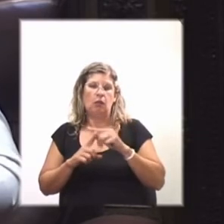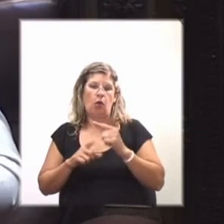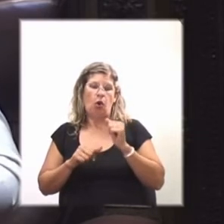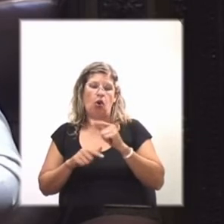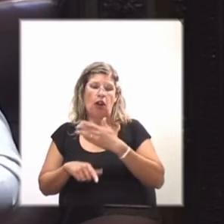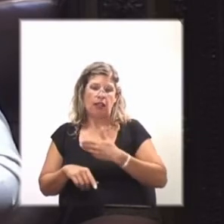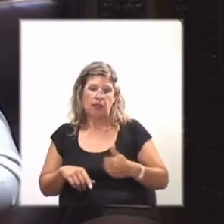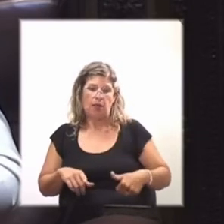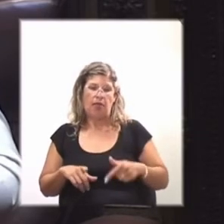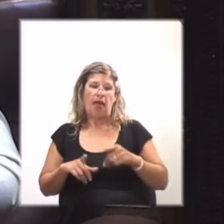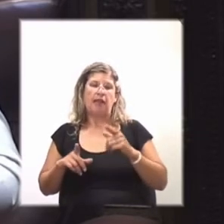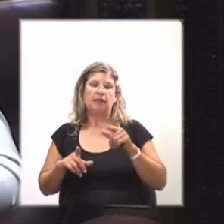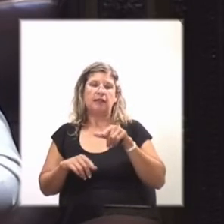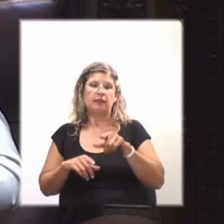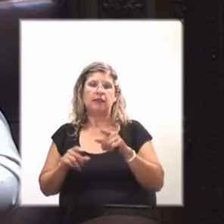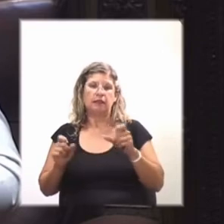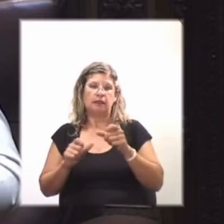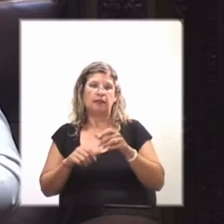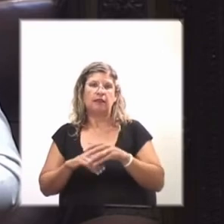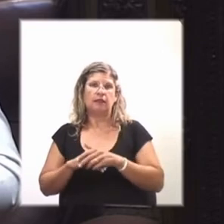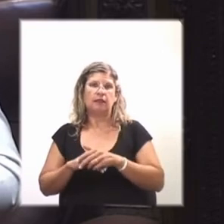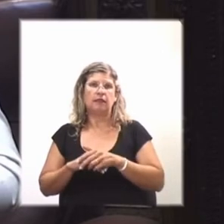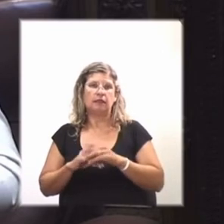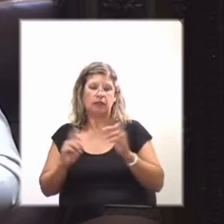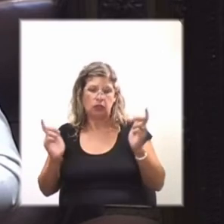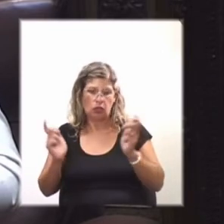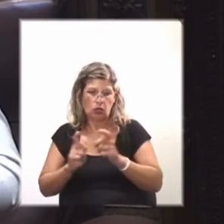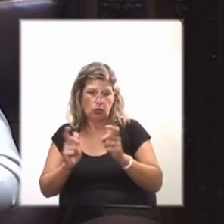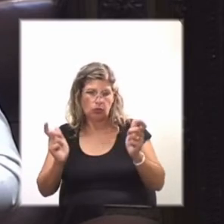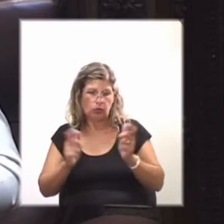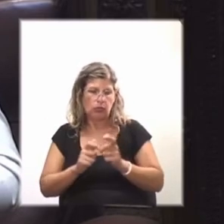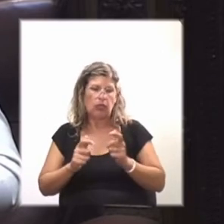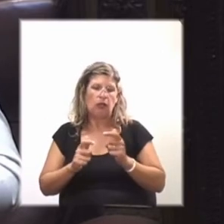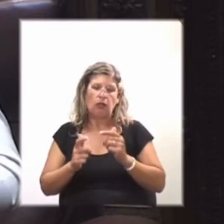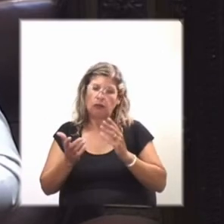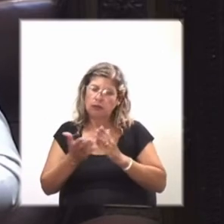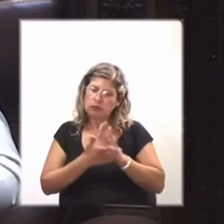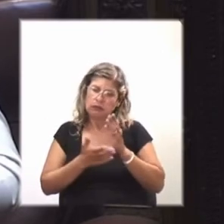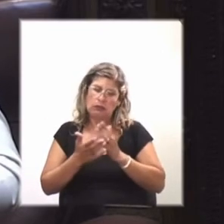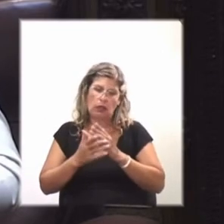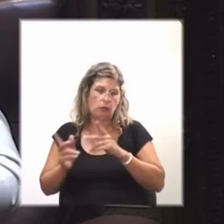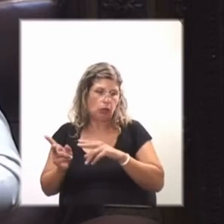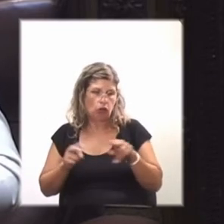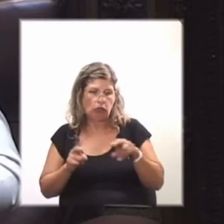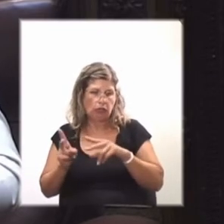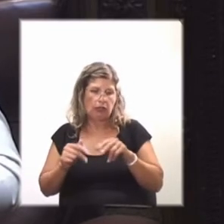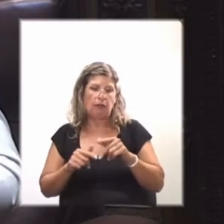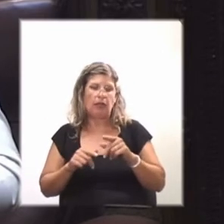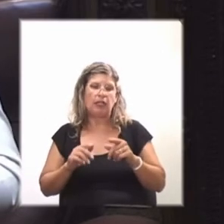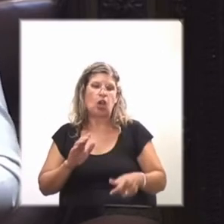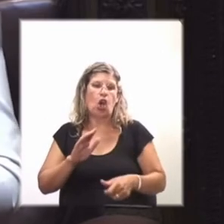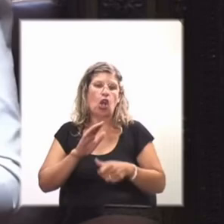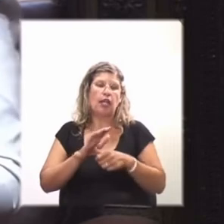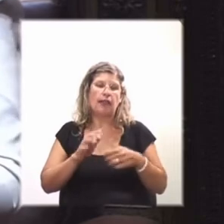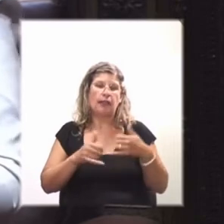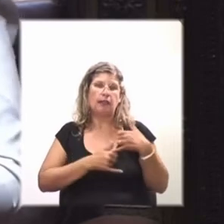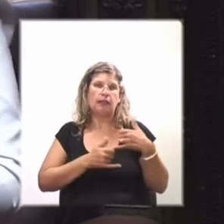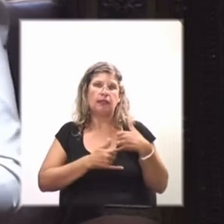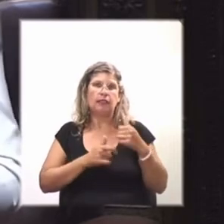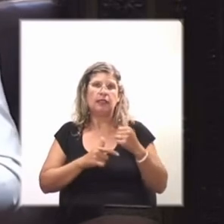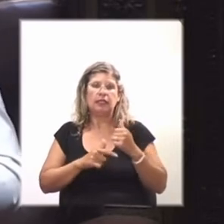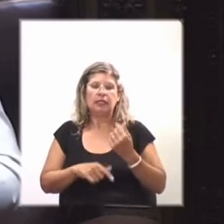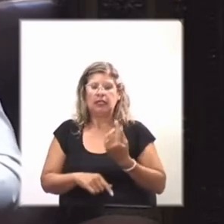lo observa al presidente reunido constantemente con los mandos militares. La soledad del presidente era